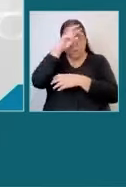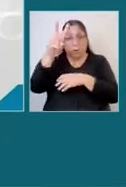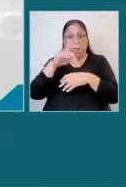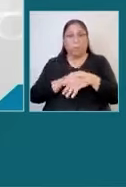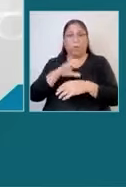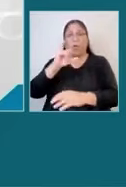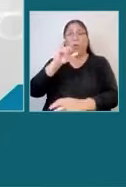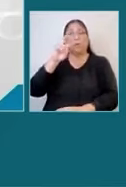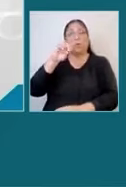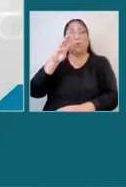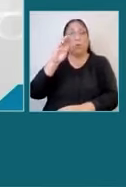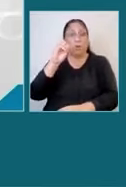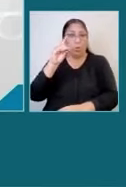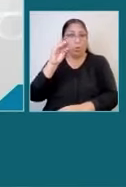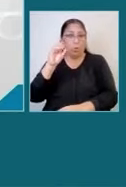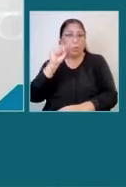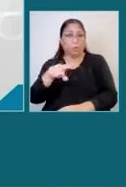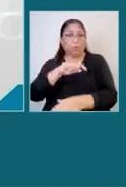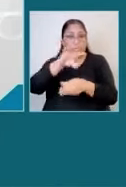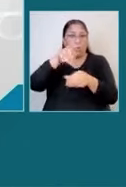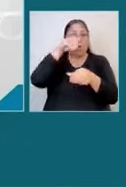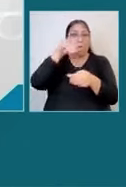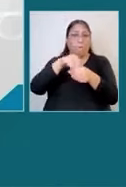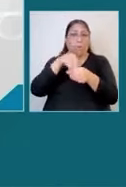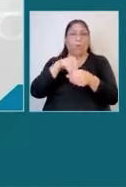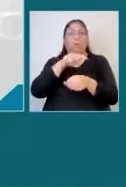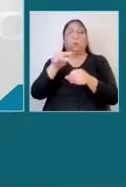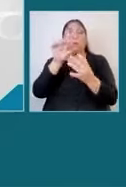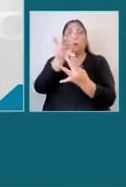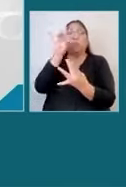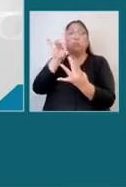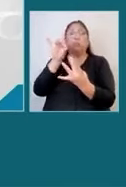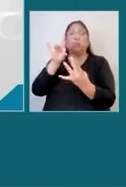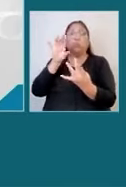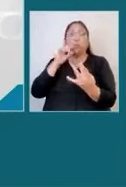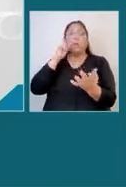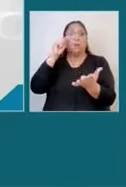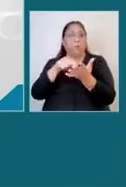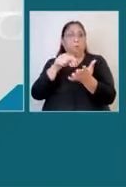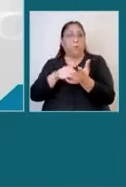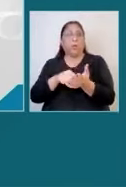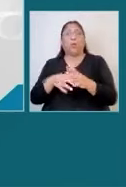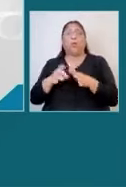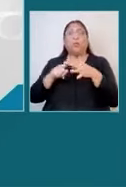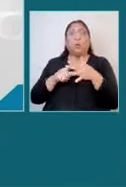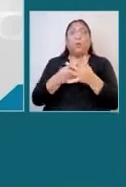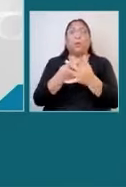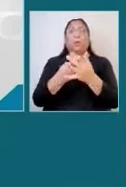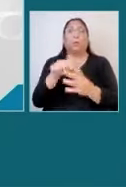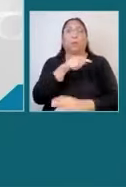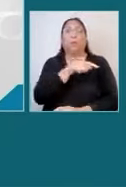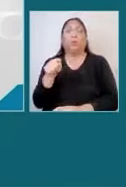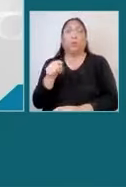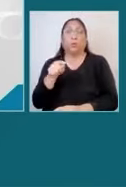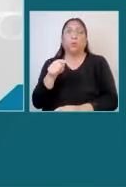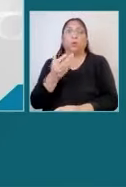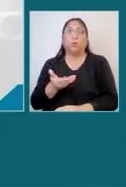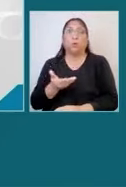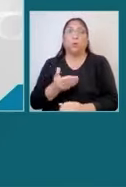incubadoras forman parte también del de selección y evaluación, y los emprendimientos que son